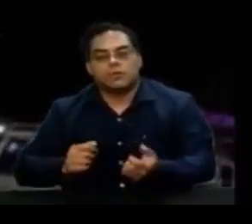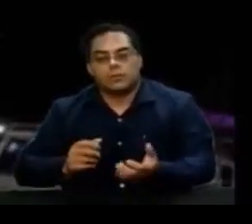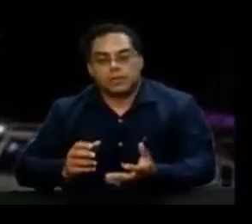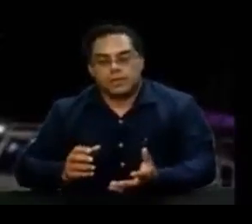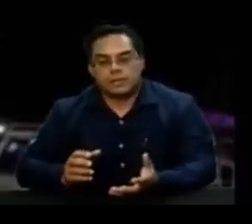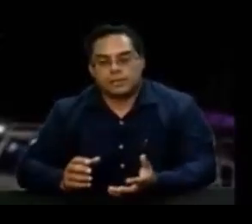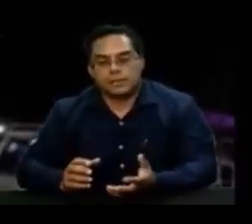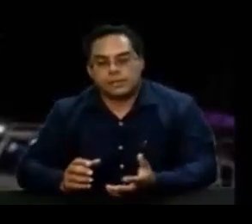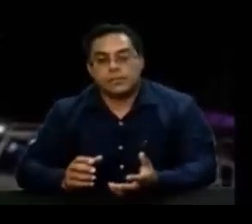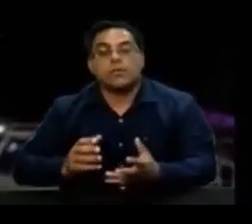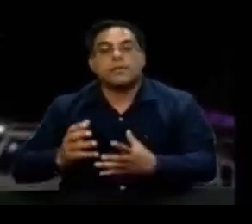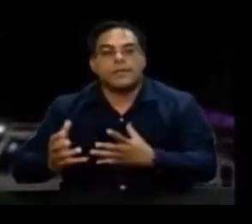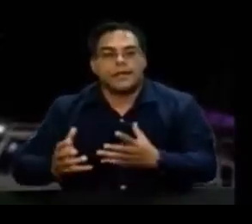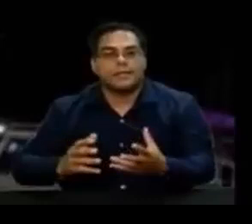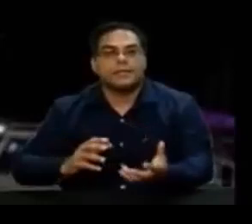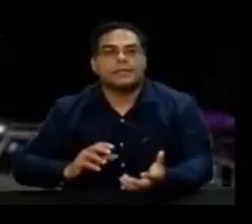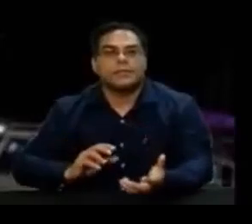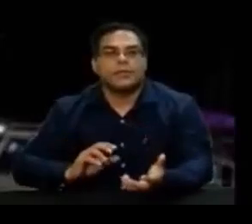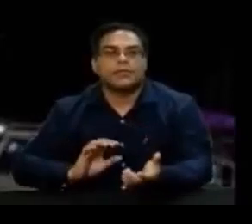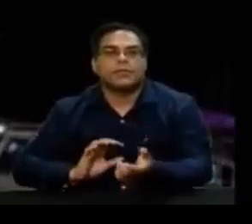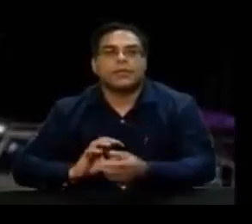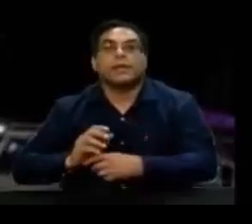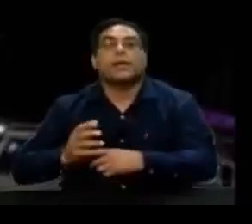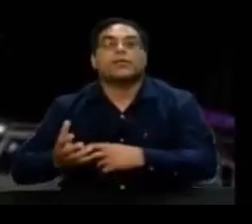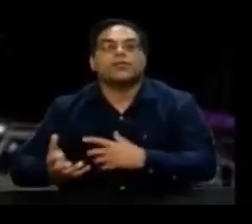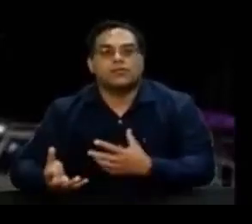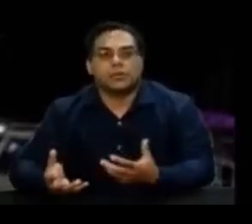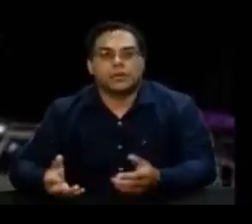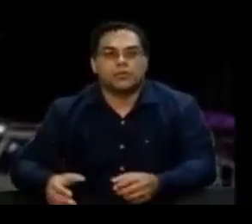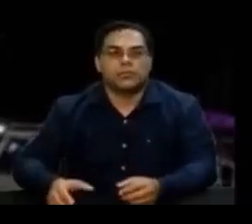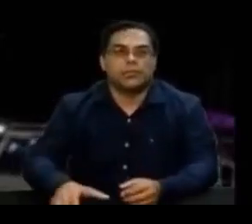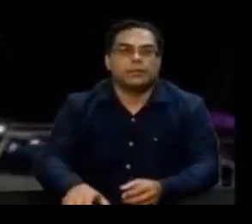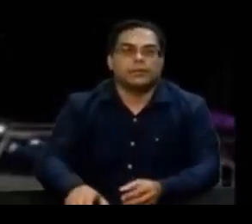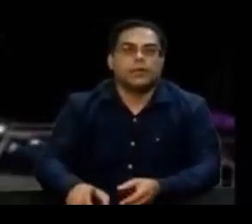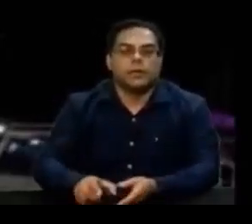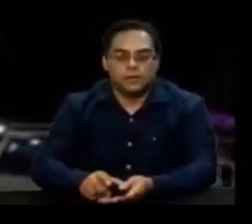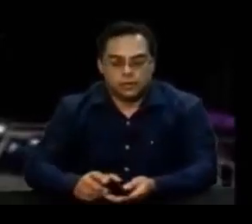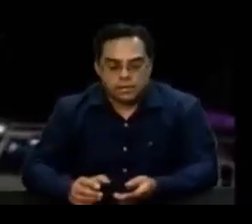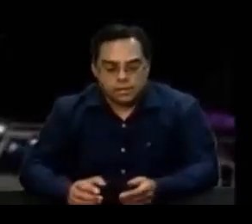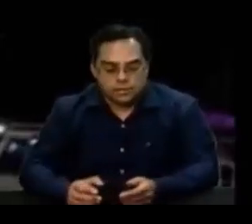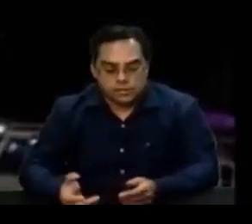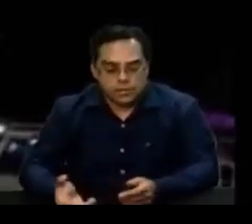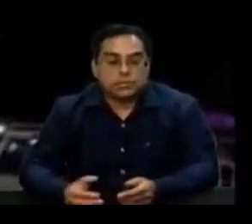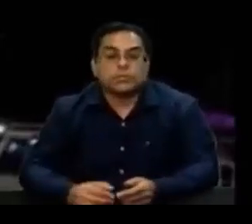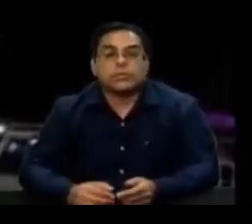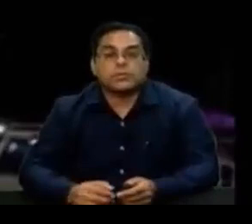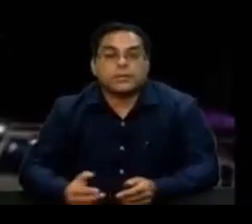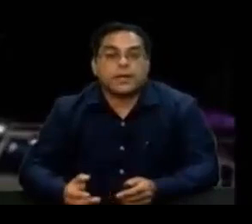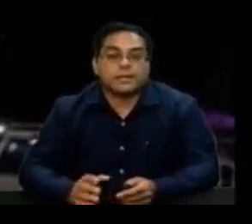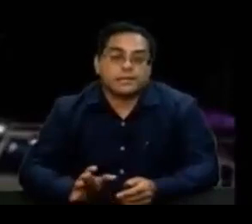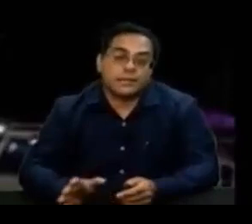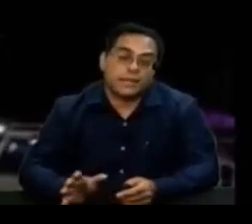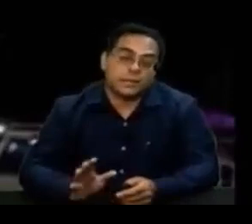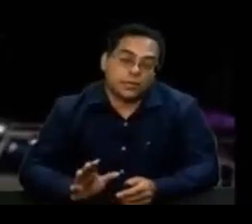poco de movilidad de poder corregir la oclusión en algún momento, ¿no? Entonces cada uno tiene sus